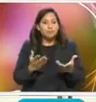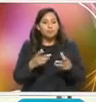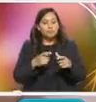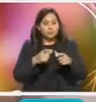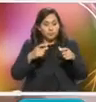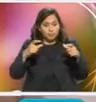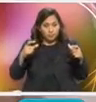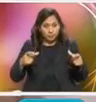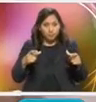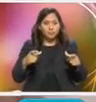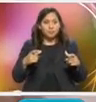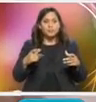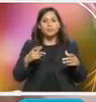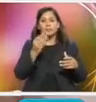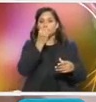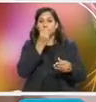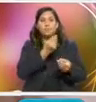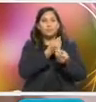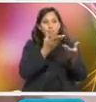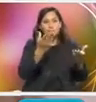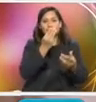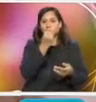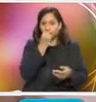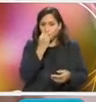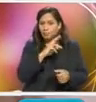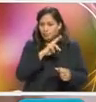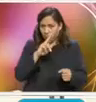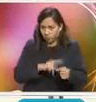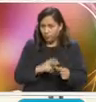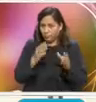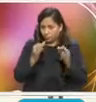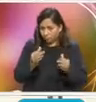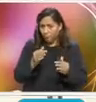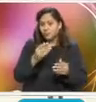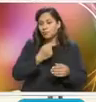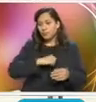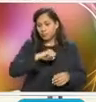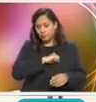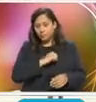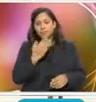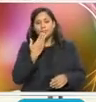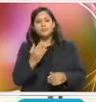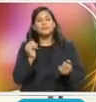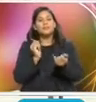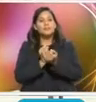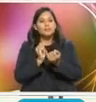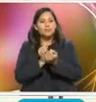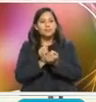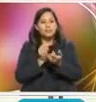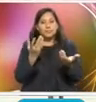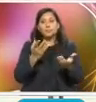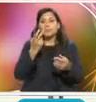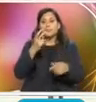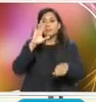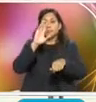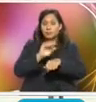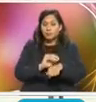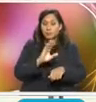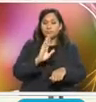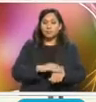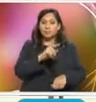el acceso y disposición a alimentos, eso es muy importante, alimentos de calidad, hacerlo de una forma también que permita una